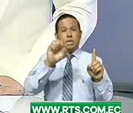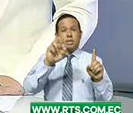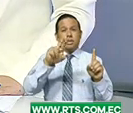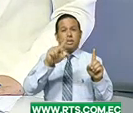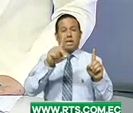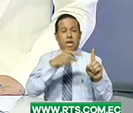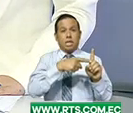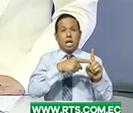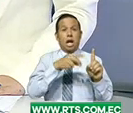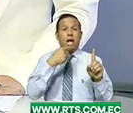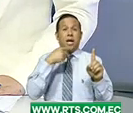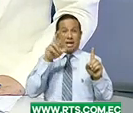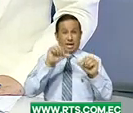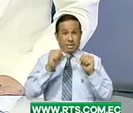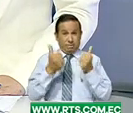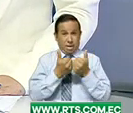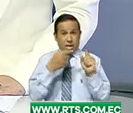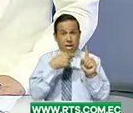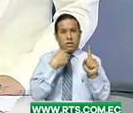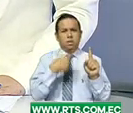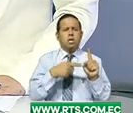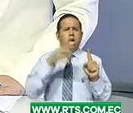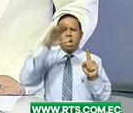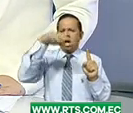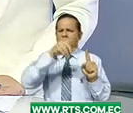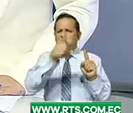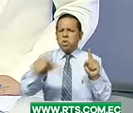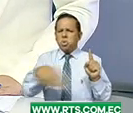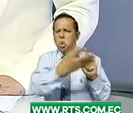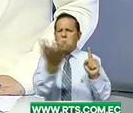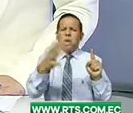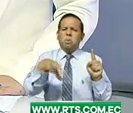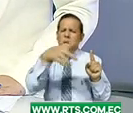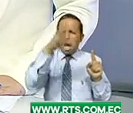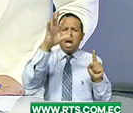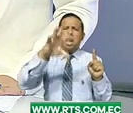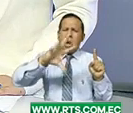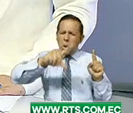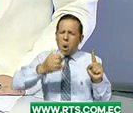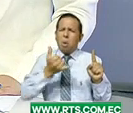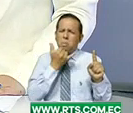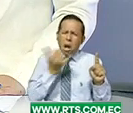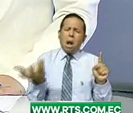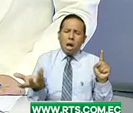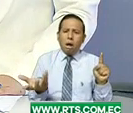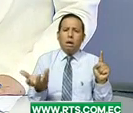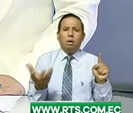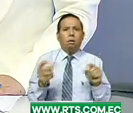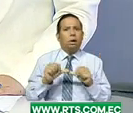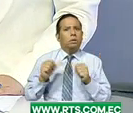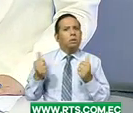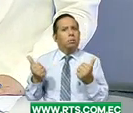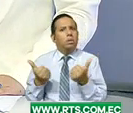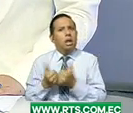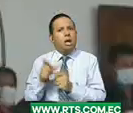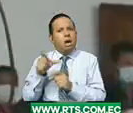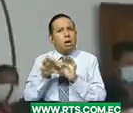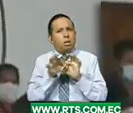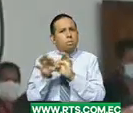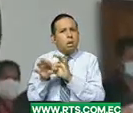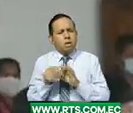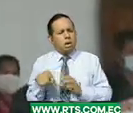robar, algunos de sus colegas piden al Comité de Ética de la Asamblea Nacional que analice el caso.